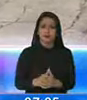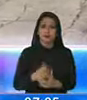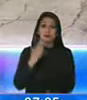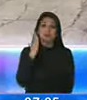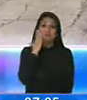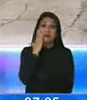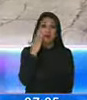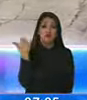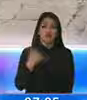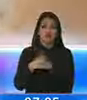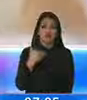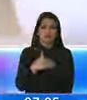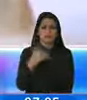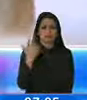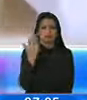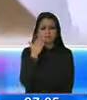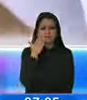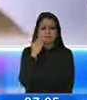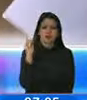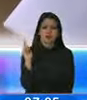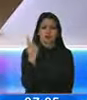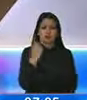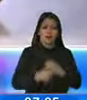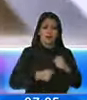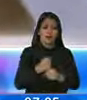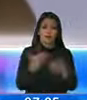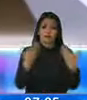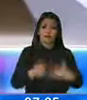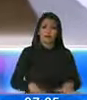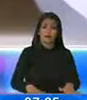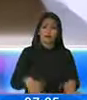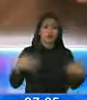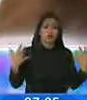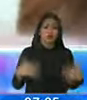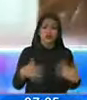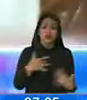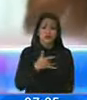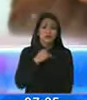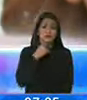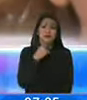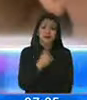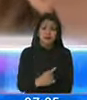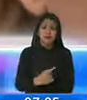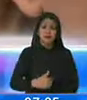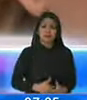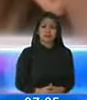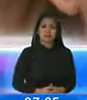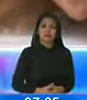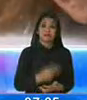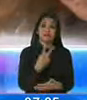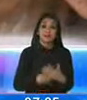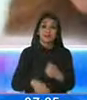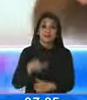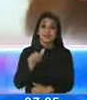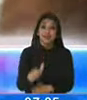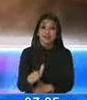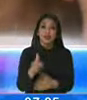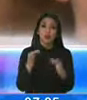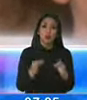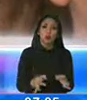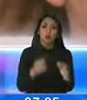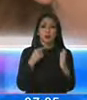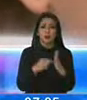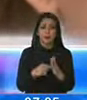ha convertido en padre y madre, fue el peor fin de año. ¿Qué pensó pasar? Cuando una hija se le adelanta un